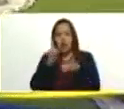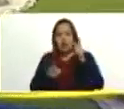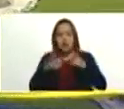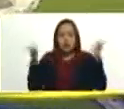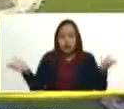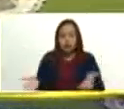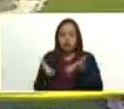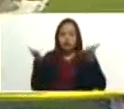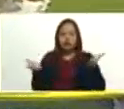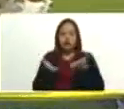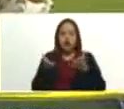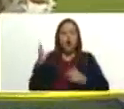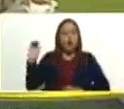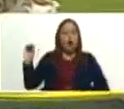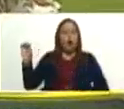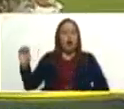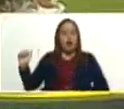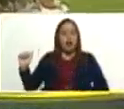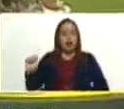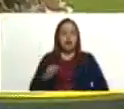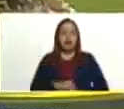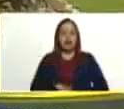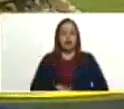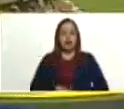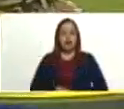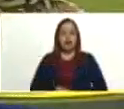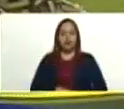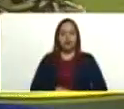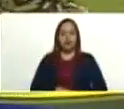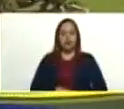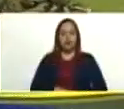auspicios de la OEA.